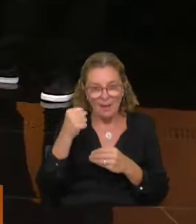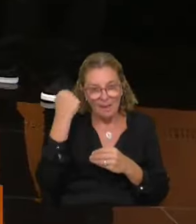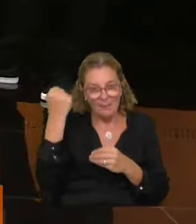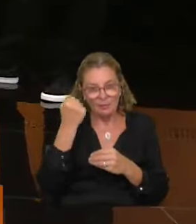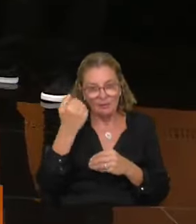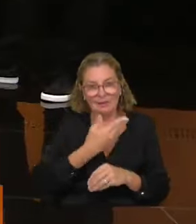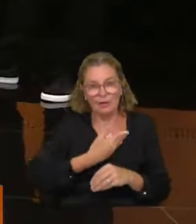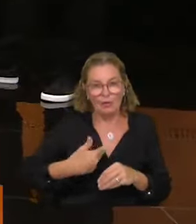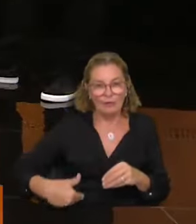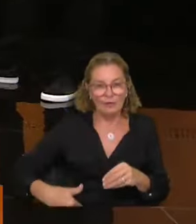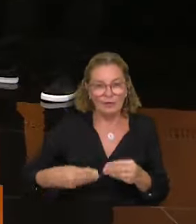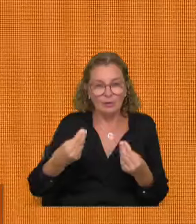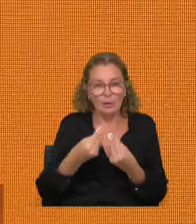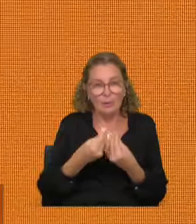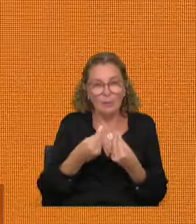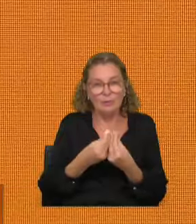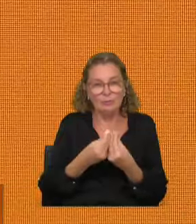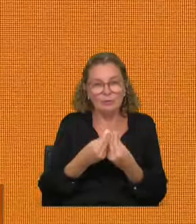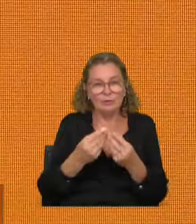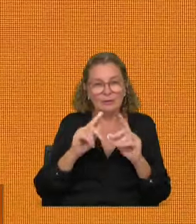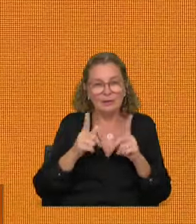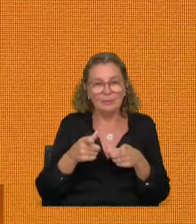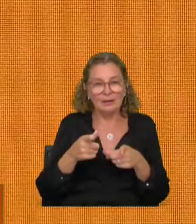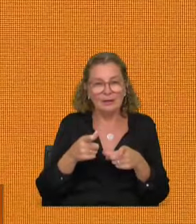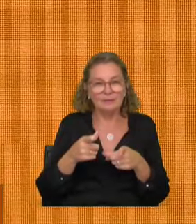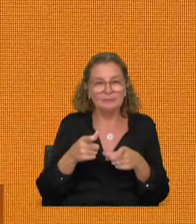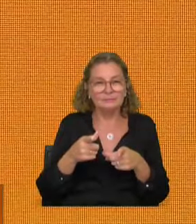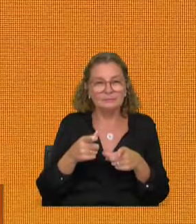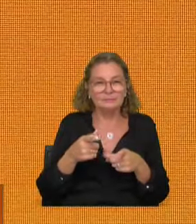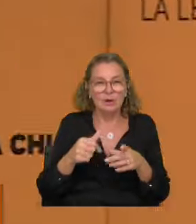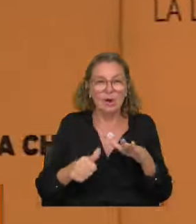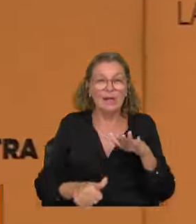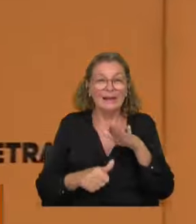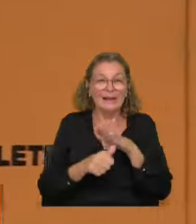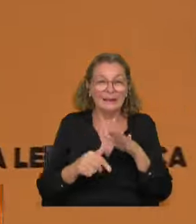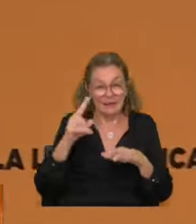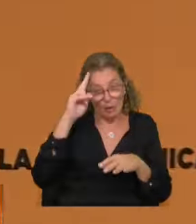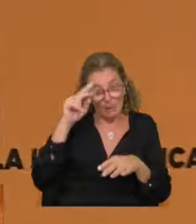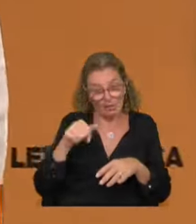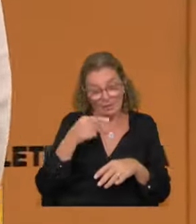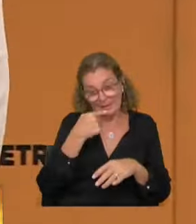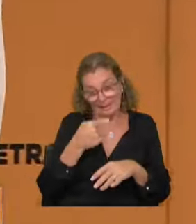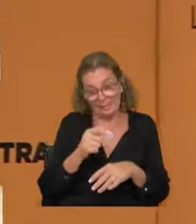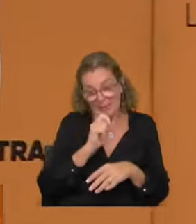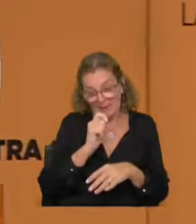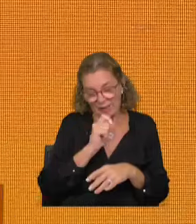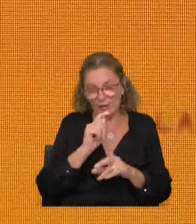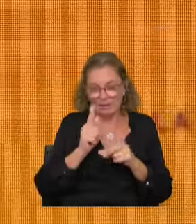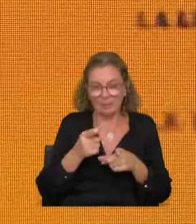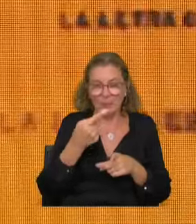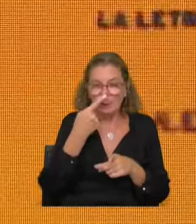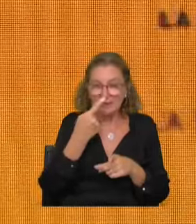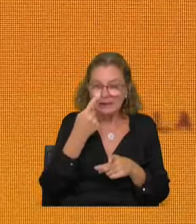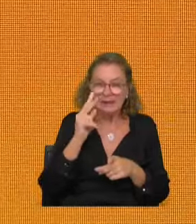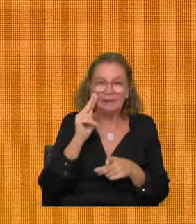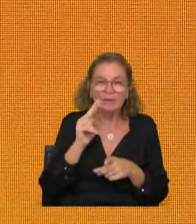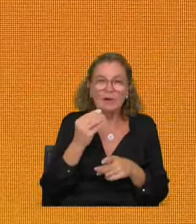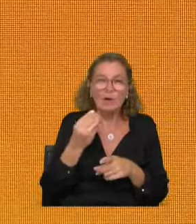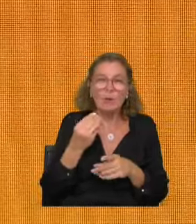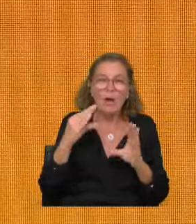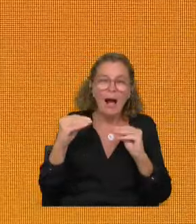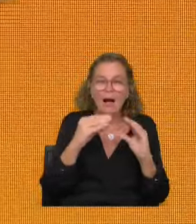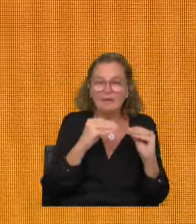gobierno muchas de la también de la la oposición técnicos Exacto periodistas Entonces es interesante ver cómo se da la